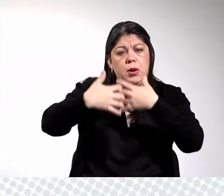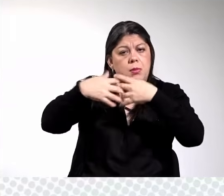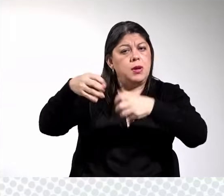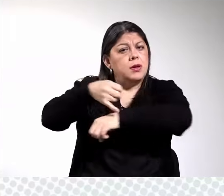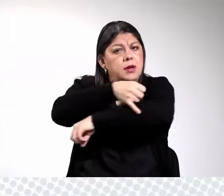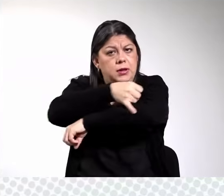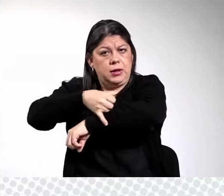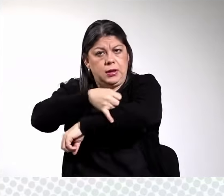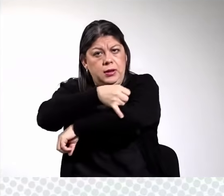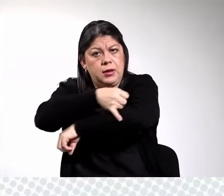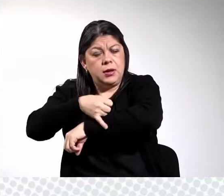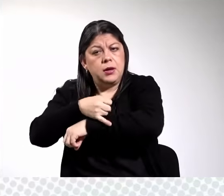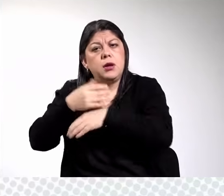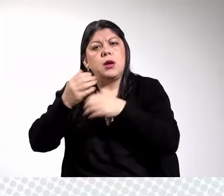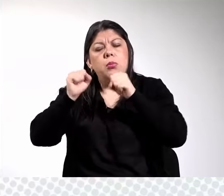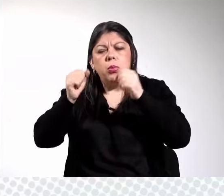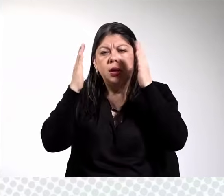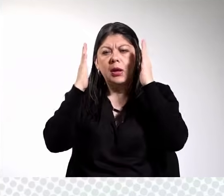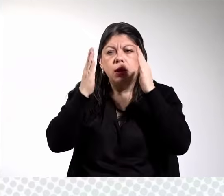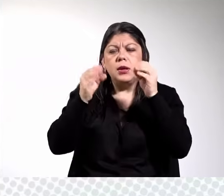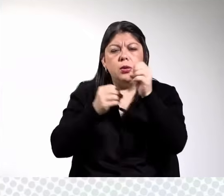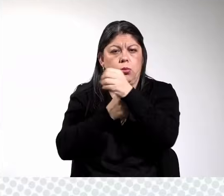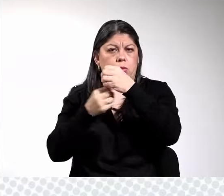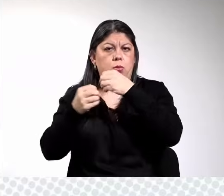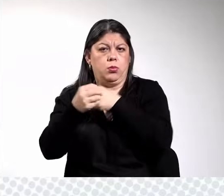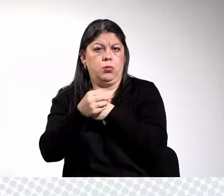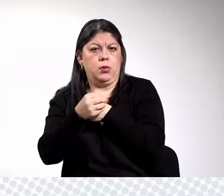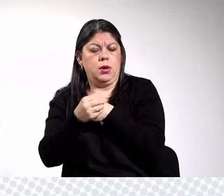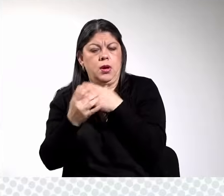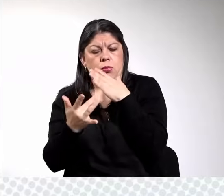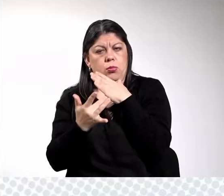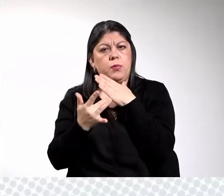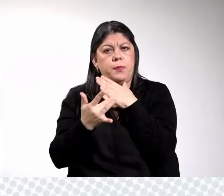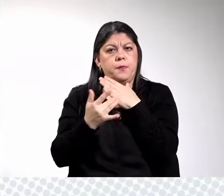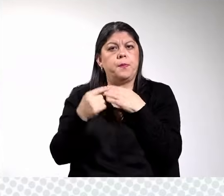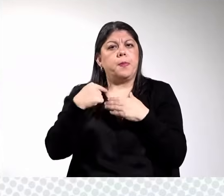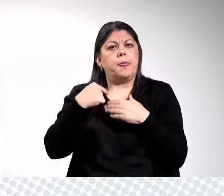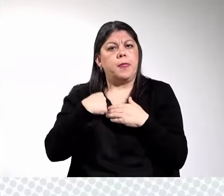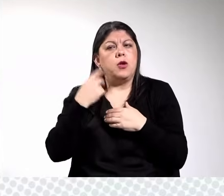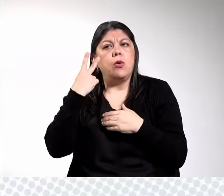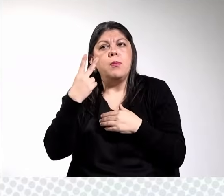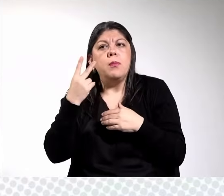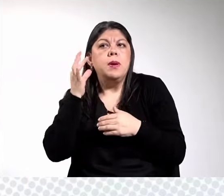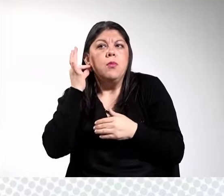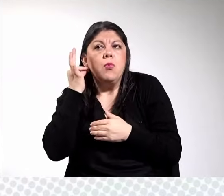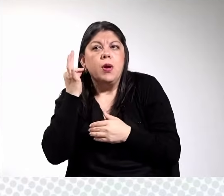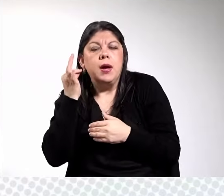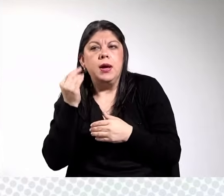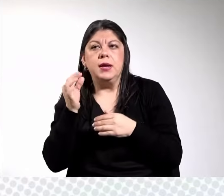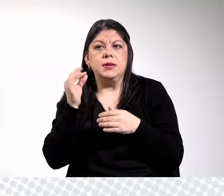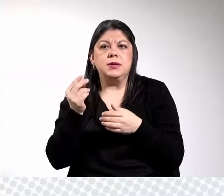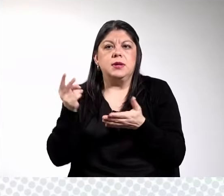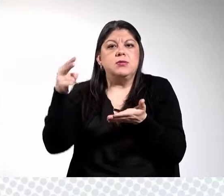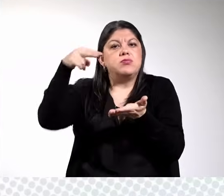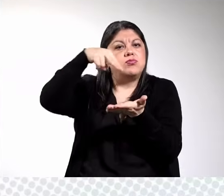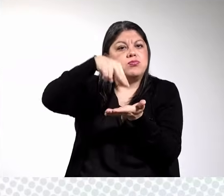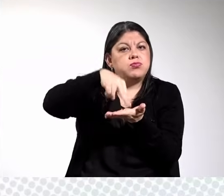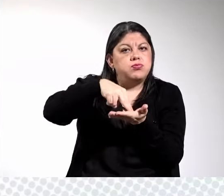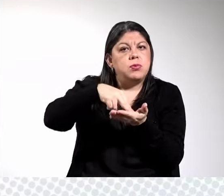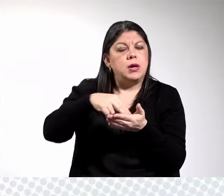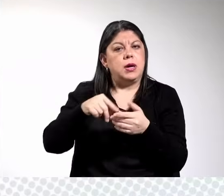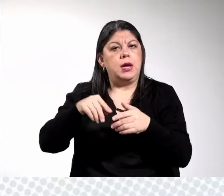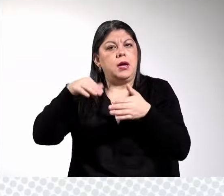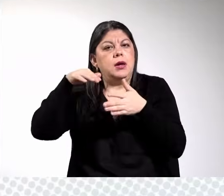podía atender, ¿verdad?, en una oficina así tan técnica, y yo vi mujeres volver a crecer y las volví a ver terminar su